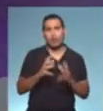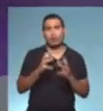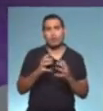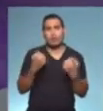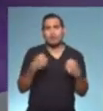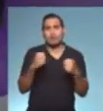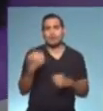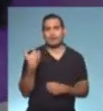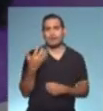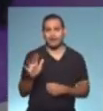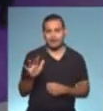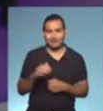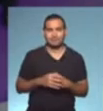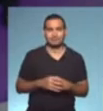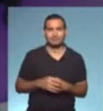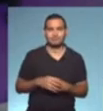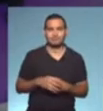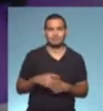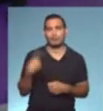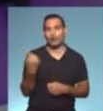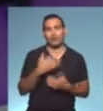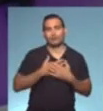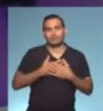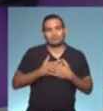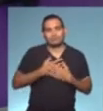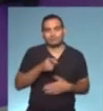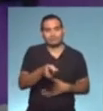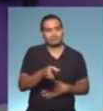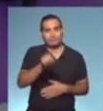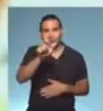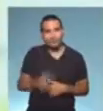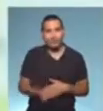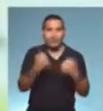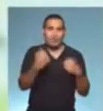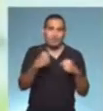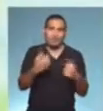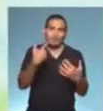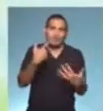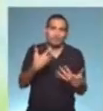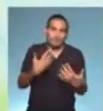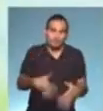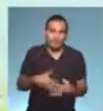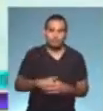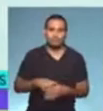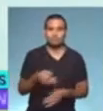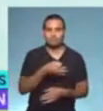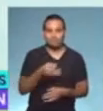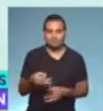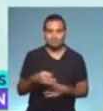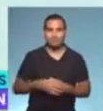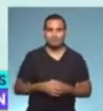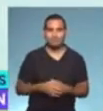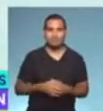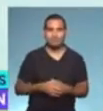deporte todo, ¿quién no lo quería? Todo. ¿Quién no lo destacaba como un gran deportista? Carlos Timoteo Griguol, no hay mucho más para decir,